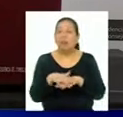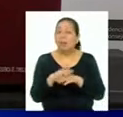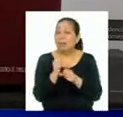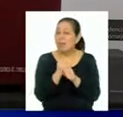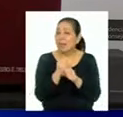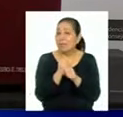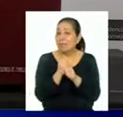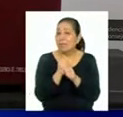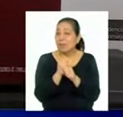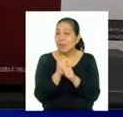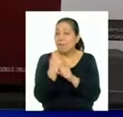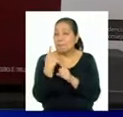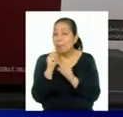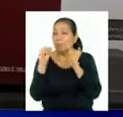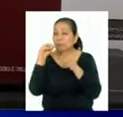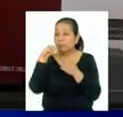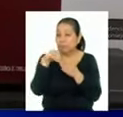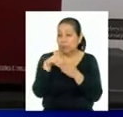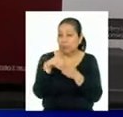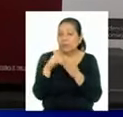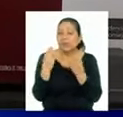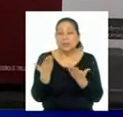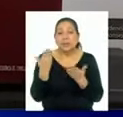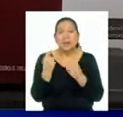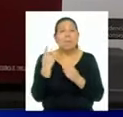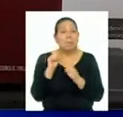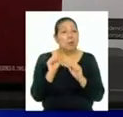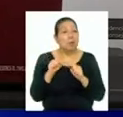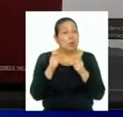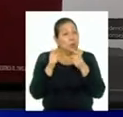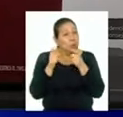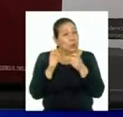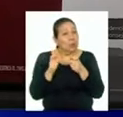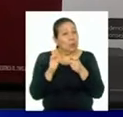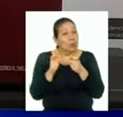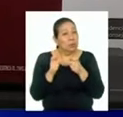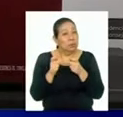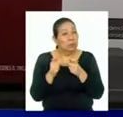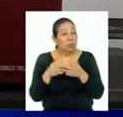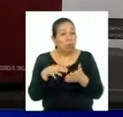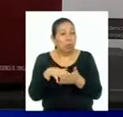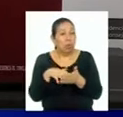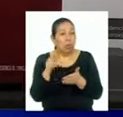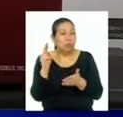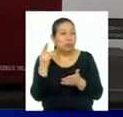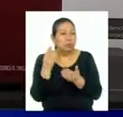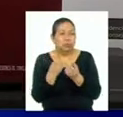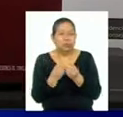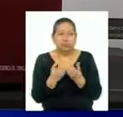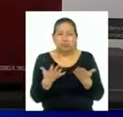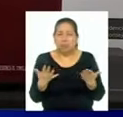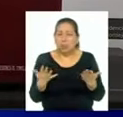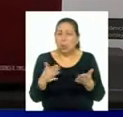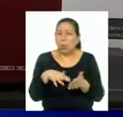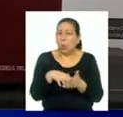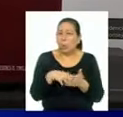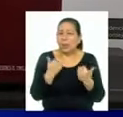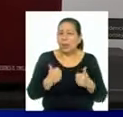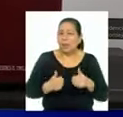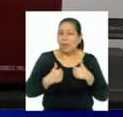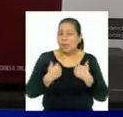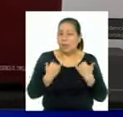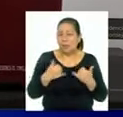trabajo de inteligencia se han puesto de manifiesto para poder controlar a este flagelo de la delincuencia y la inseguridad que se